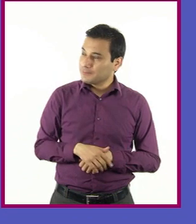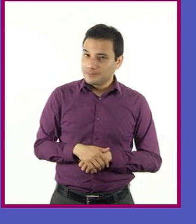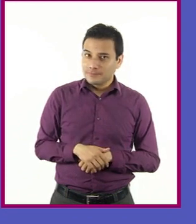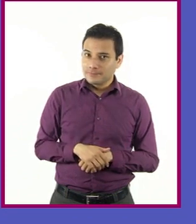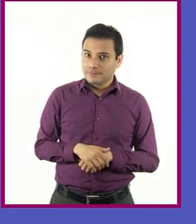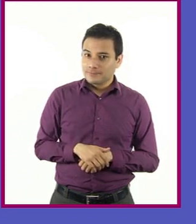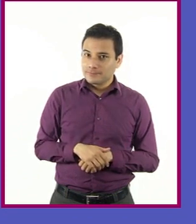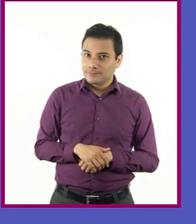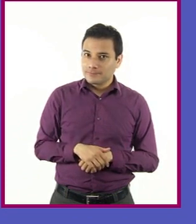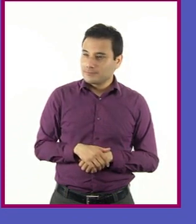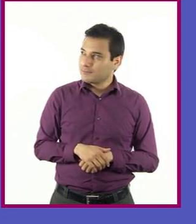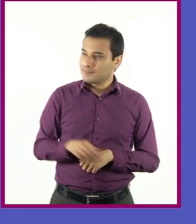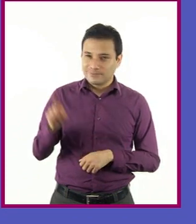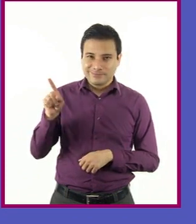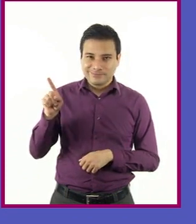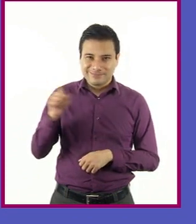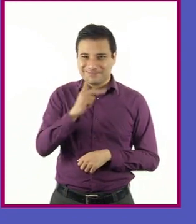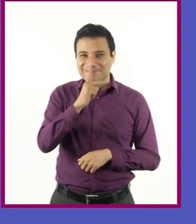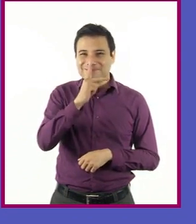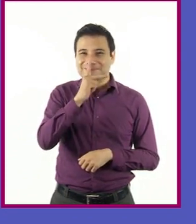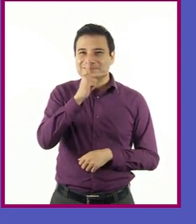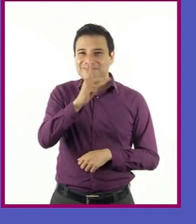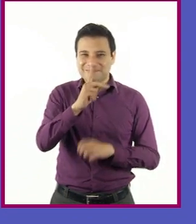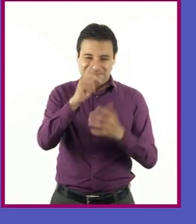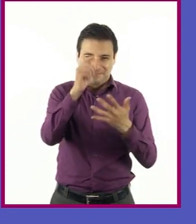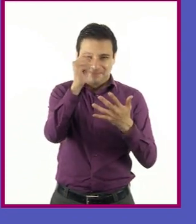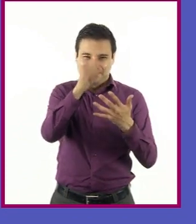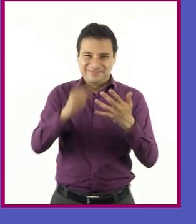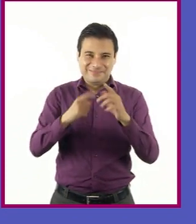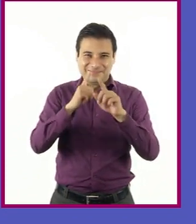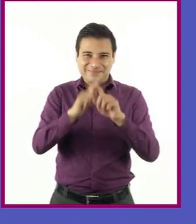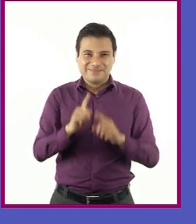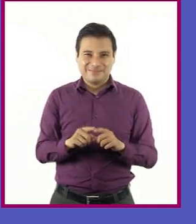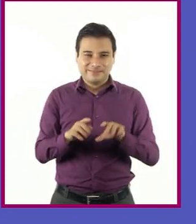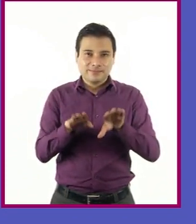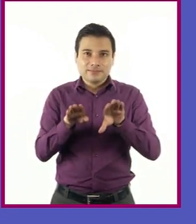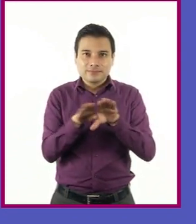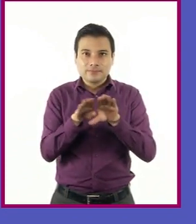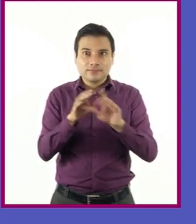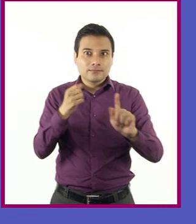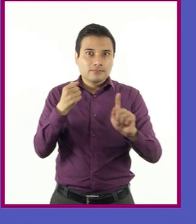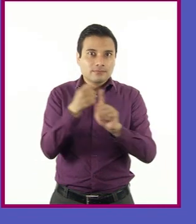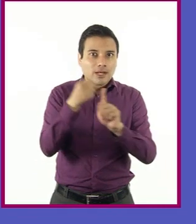¡Uf! ¡Sas! Y refuerzan el sentido emotivo.